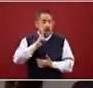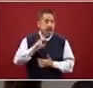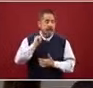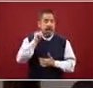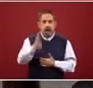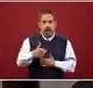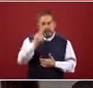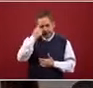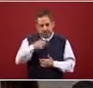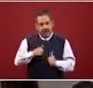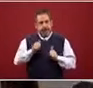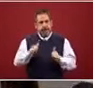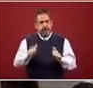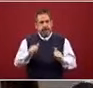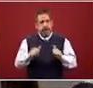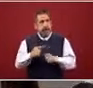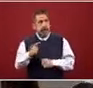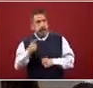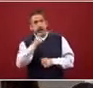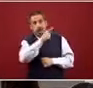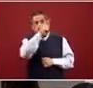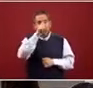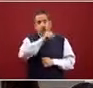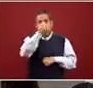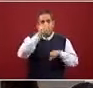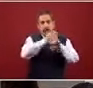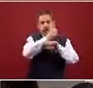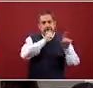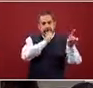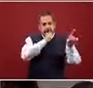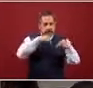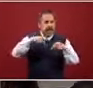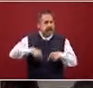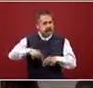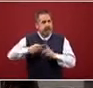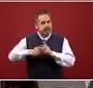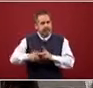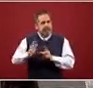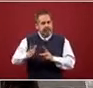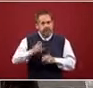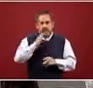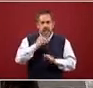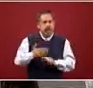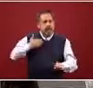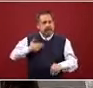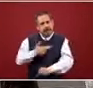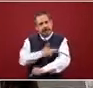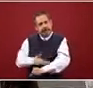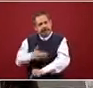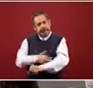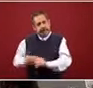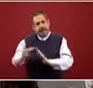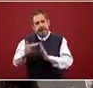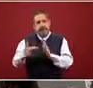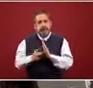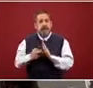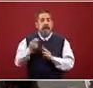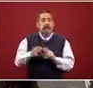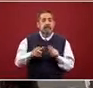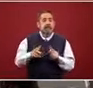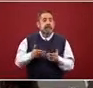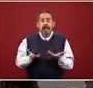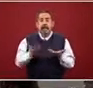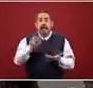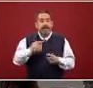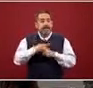que eventualmente pudieran no ser pertinentes todavía para el resto del país. Esto corresponde precisamente con el esquema